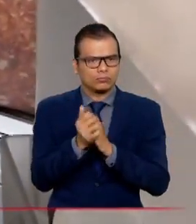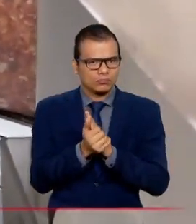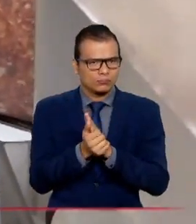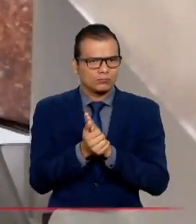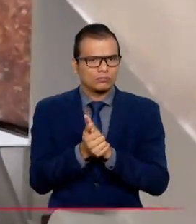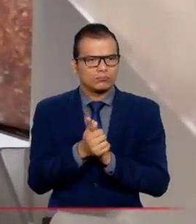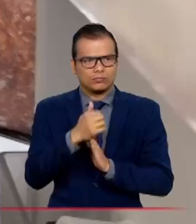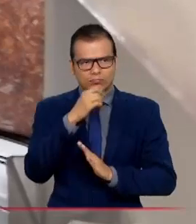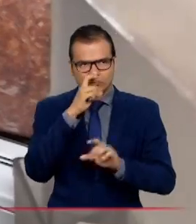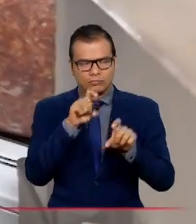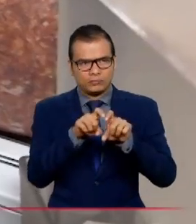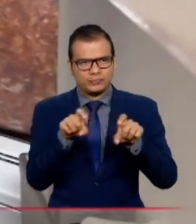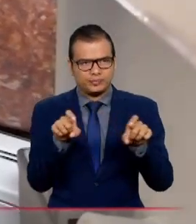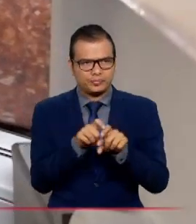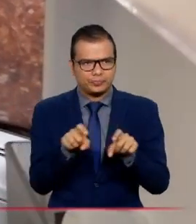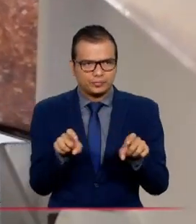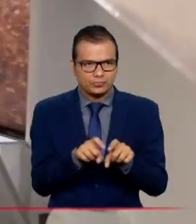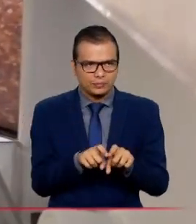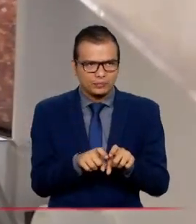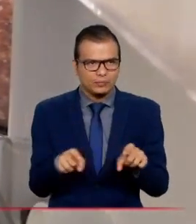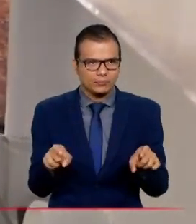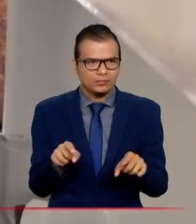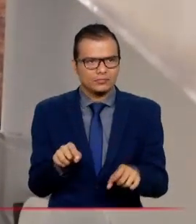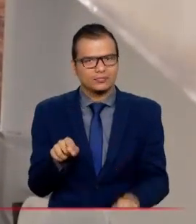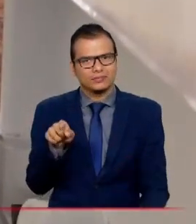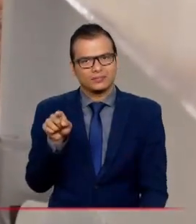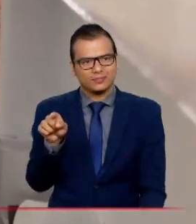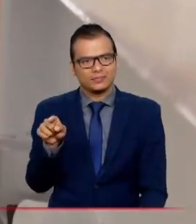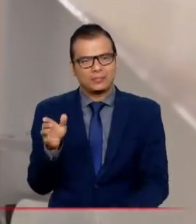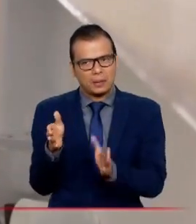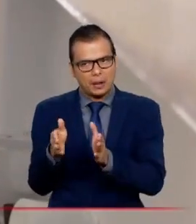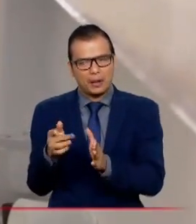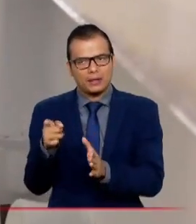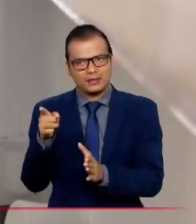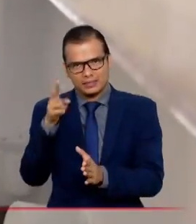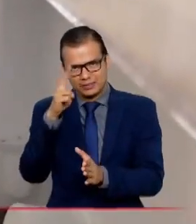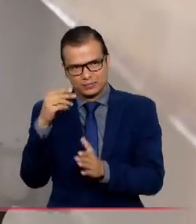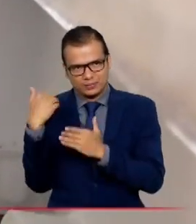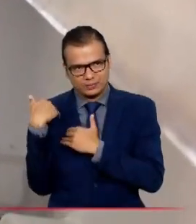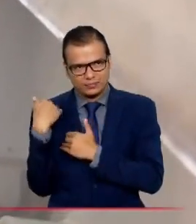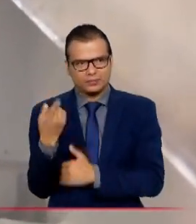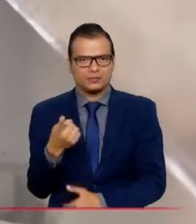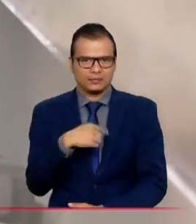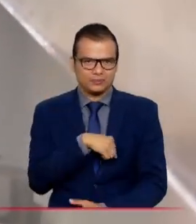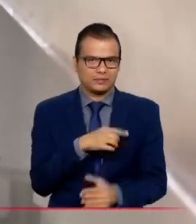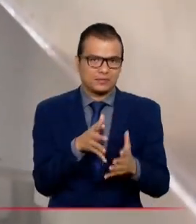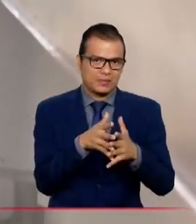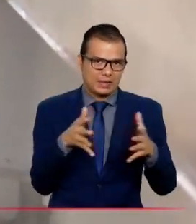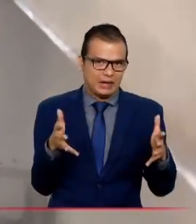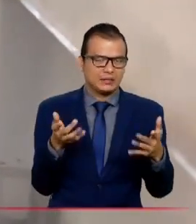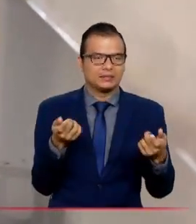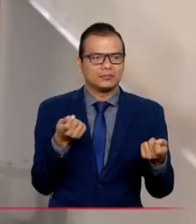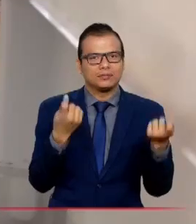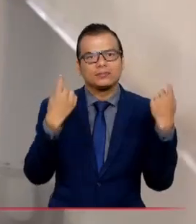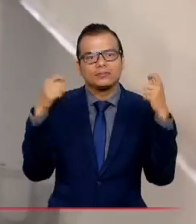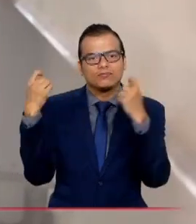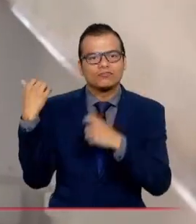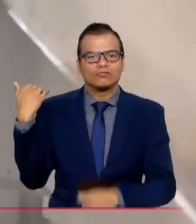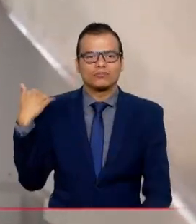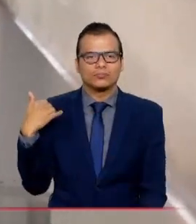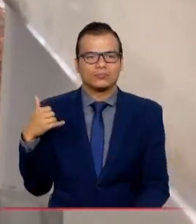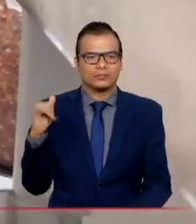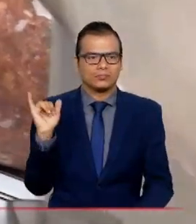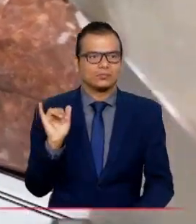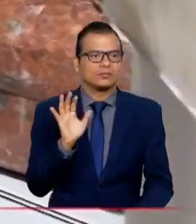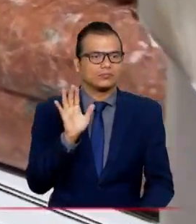gramos. Los de 100 gramos los está manejando directamente Alejandro, los de 200 gramos los manejamos nosotros, los padres de Alejandro. Esa es una de las formas que